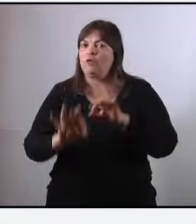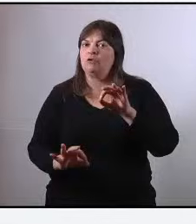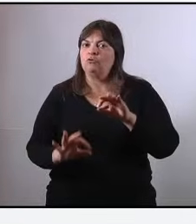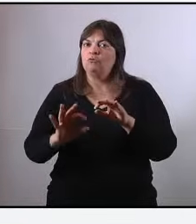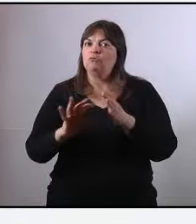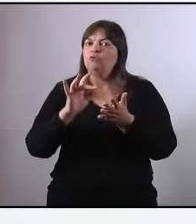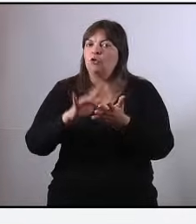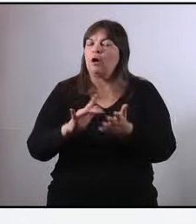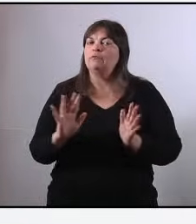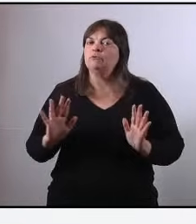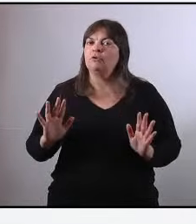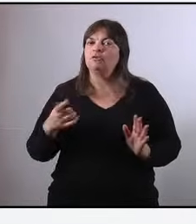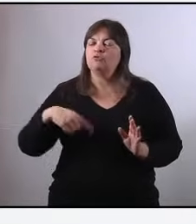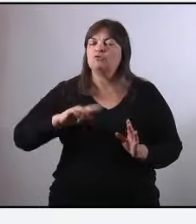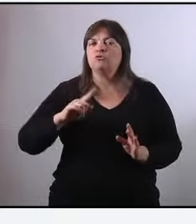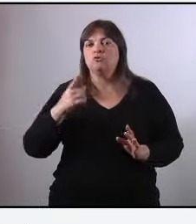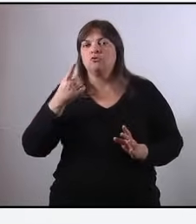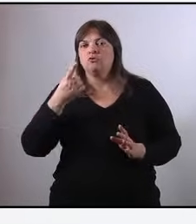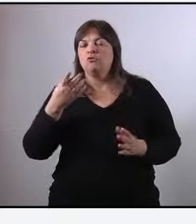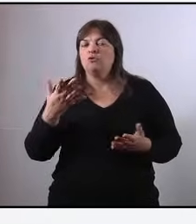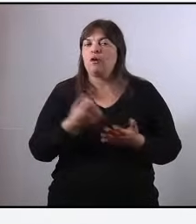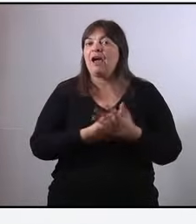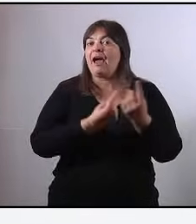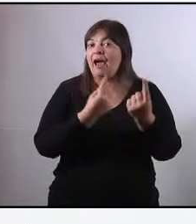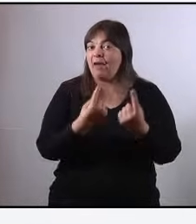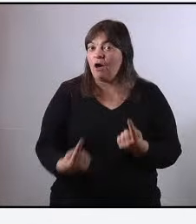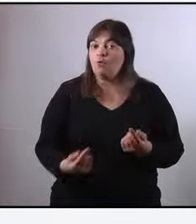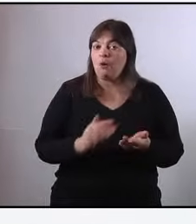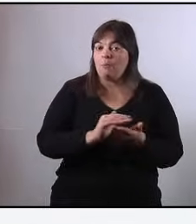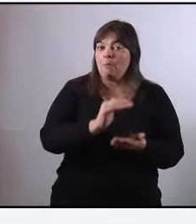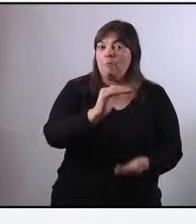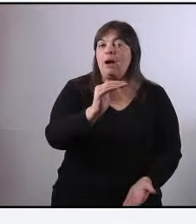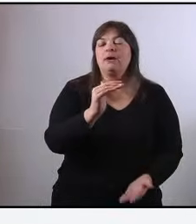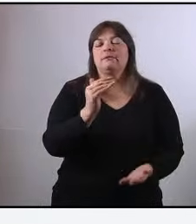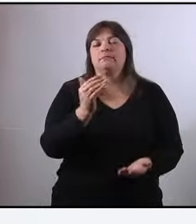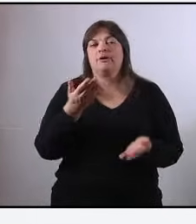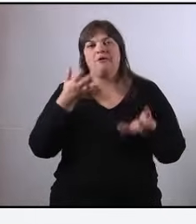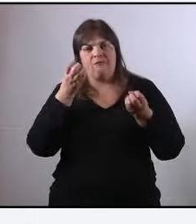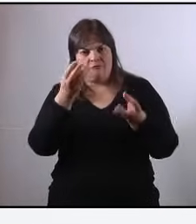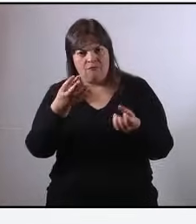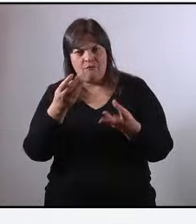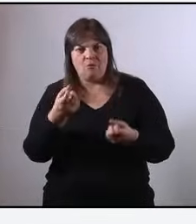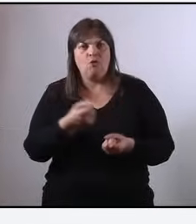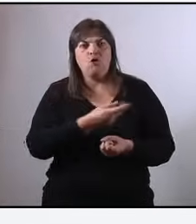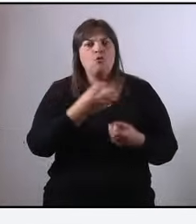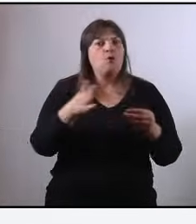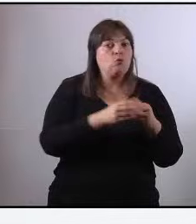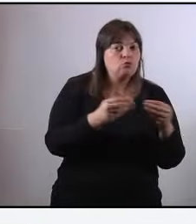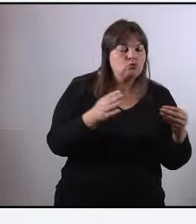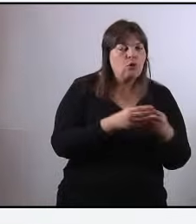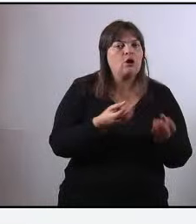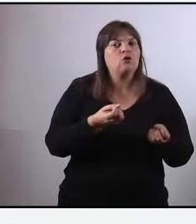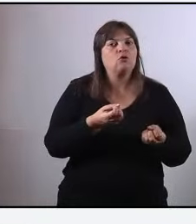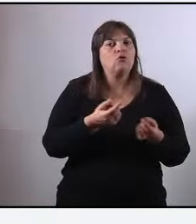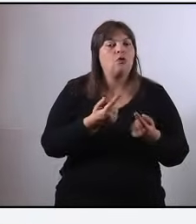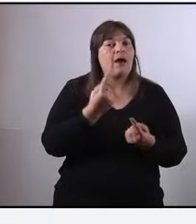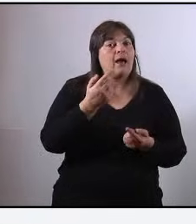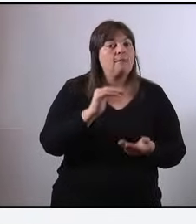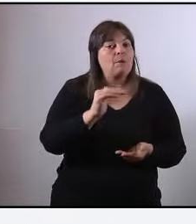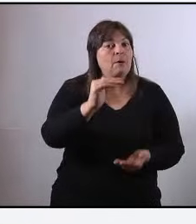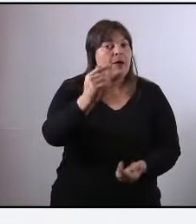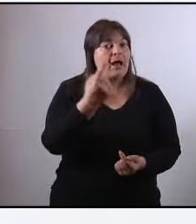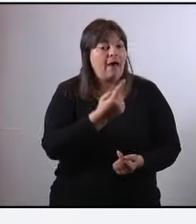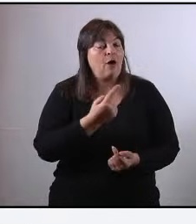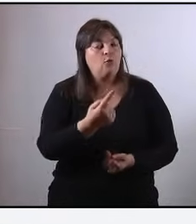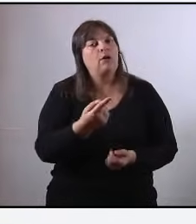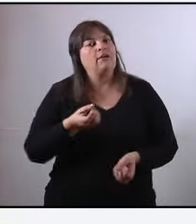le desagregamos cuáles han sido todas y cada una de esas subidas y cuál es el número de beneficiarios, si quieren, en cada una de las subidas.